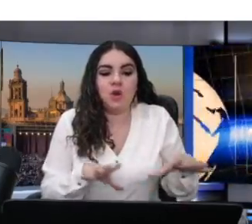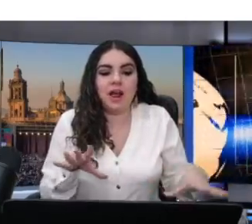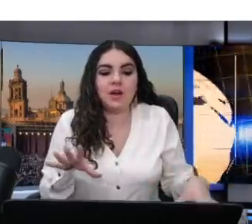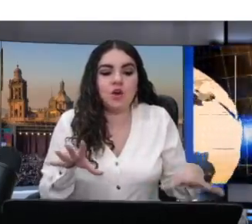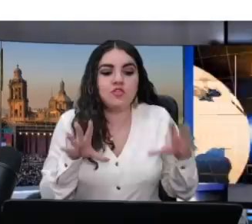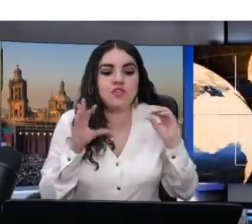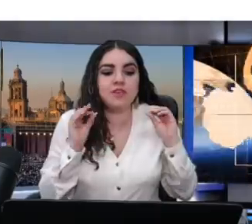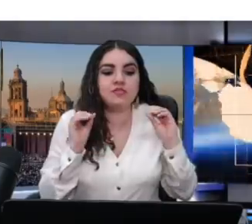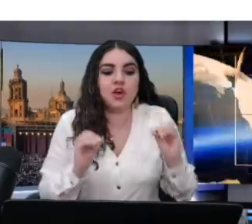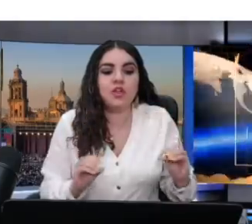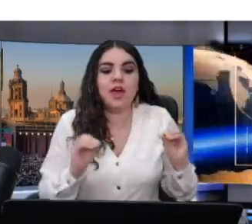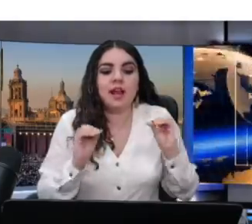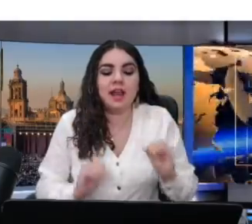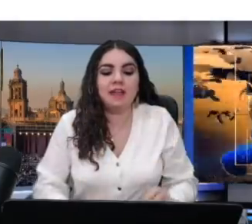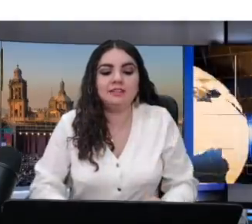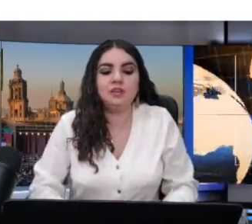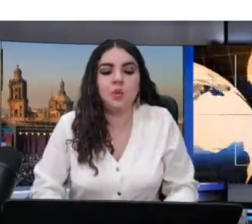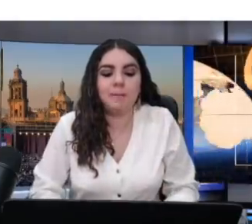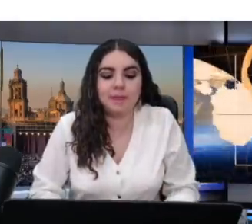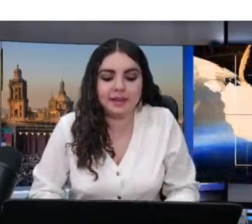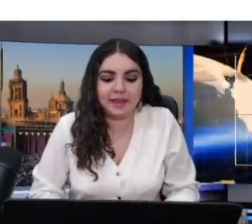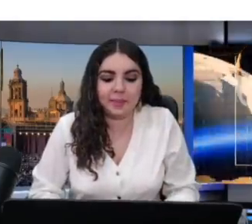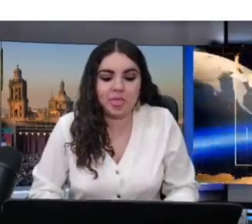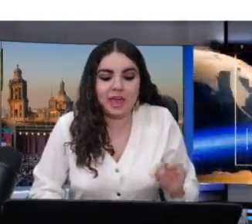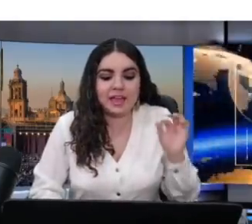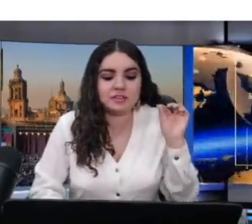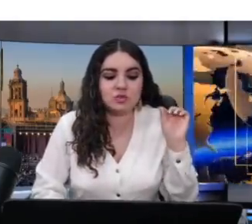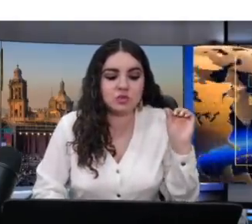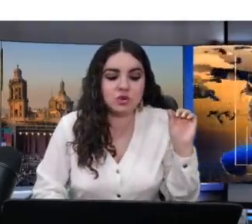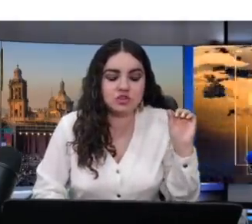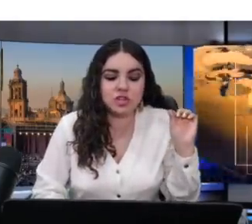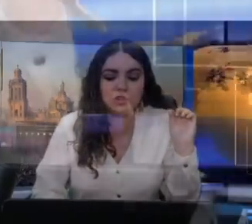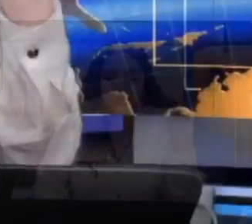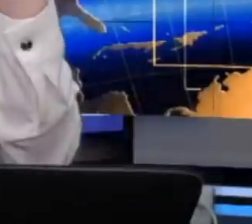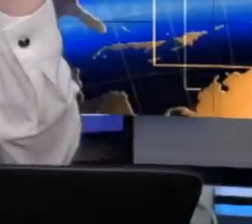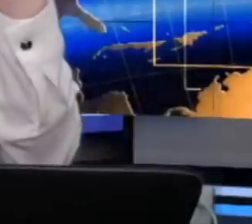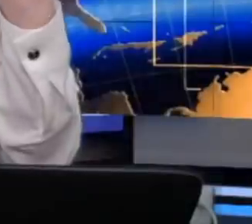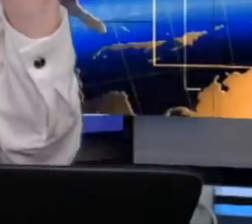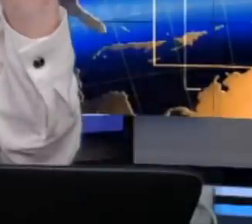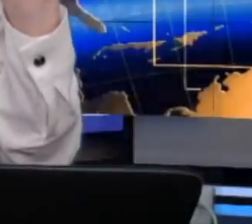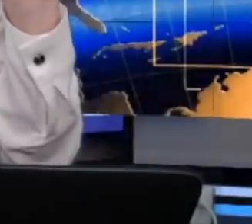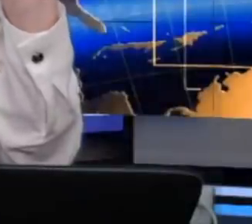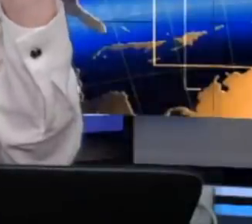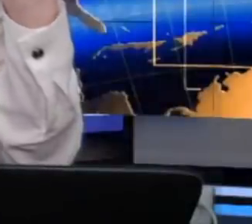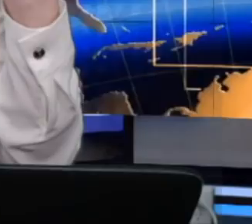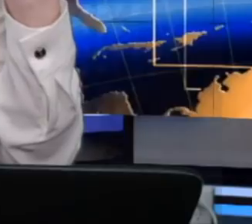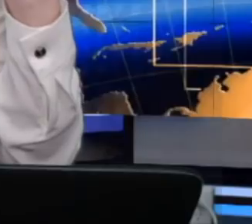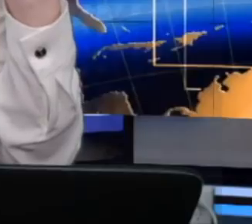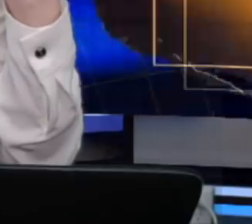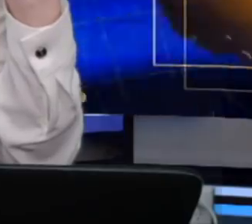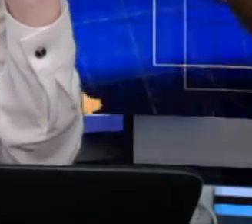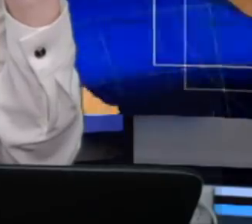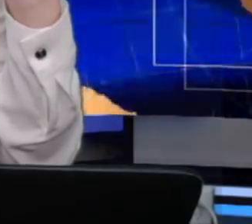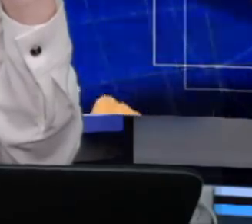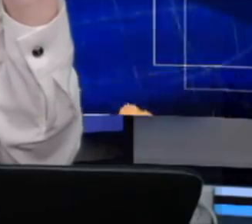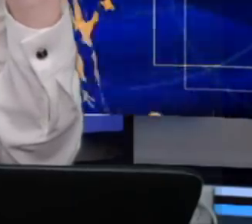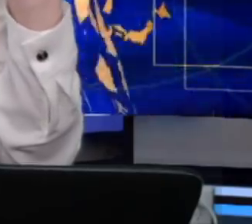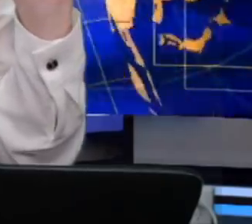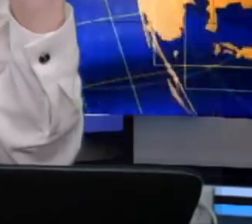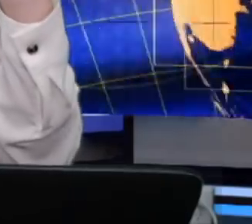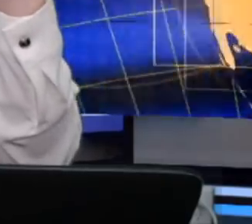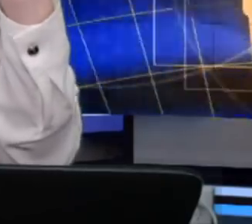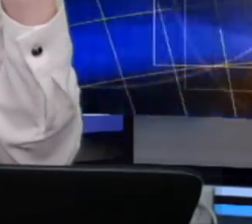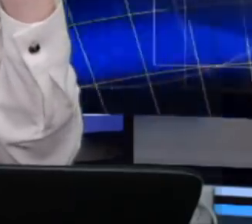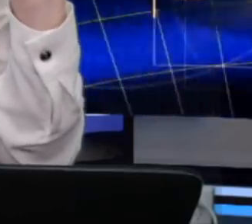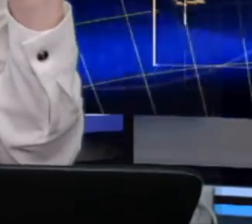a lo largo de toda Latinoamérica. Estos son los datos que se tienen. Esta es la información que se